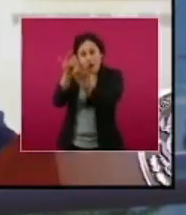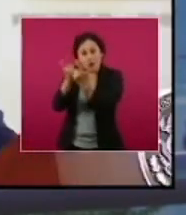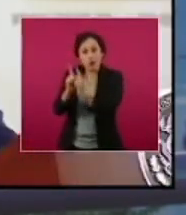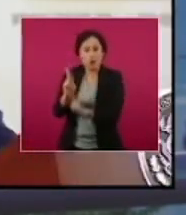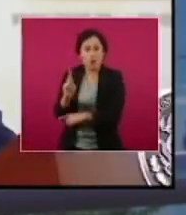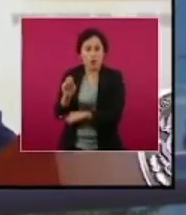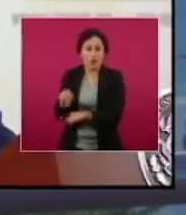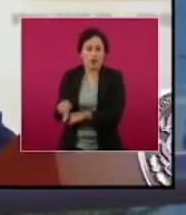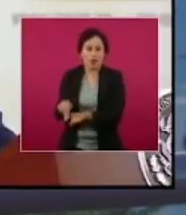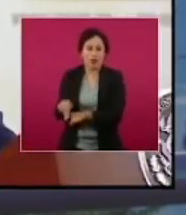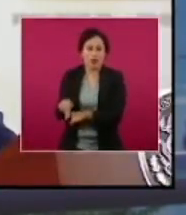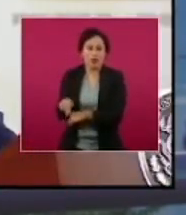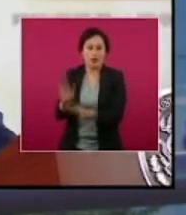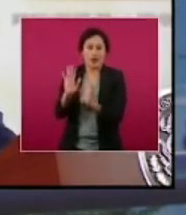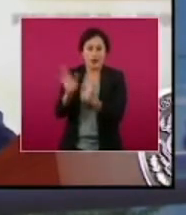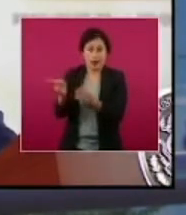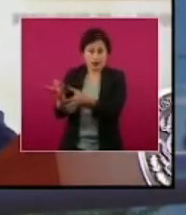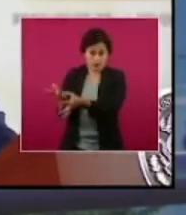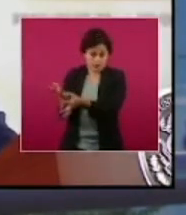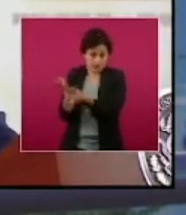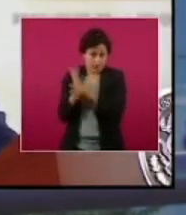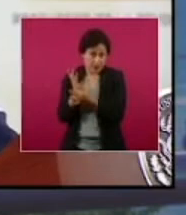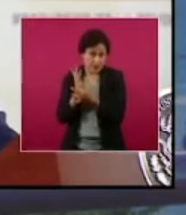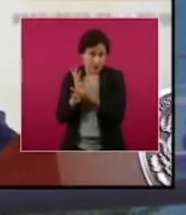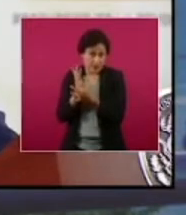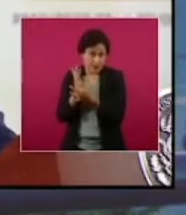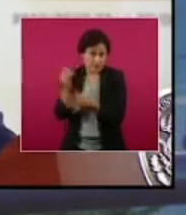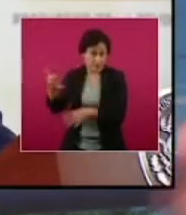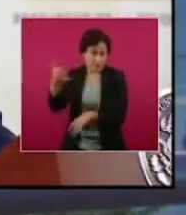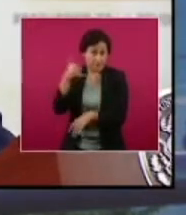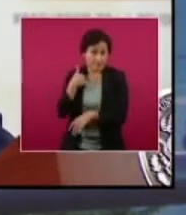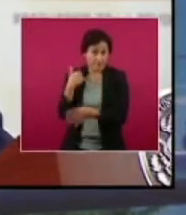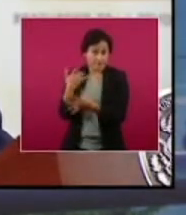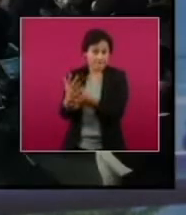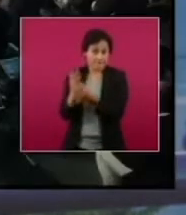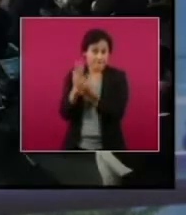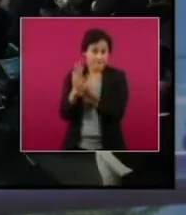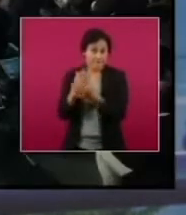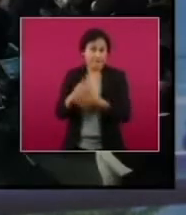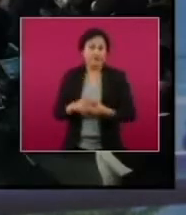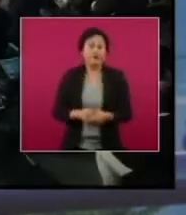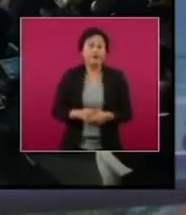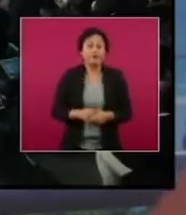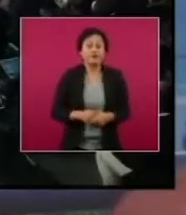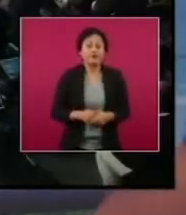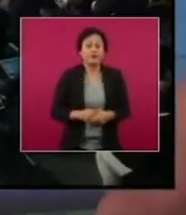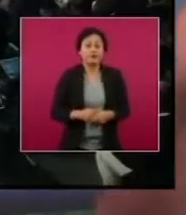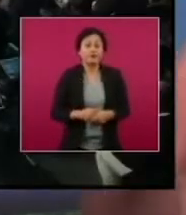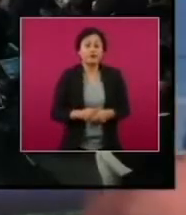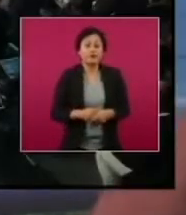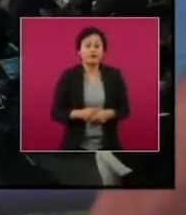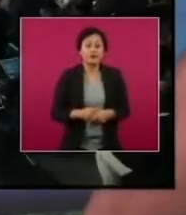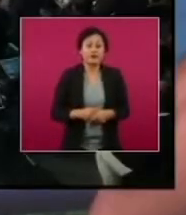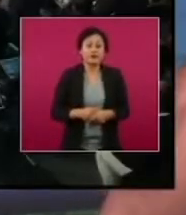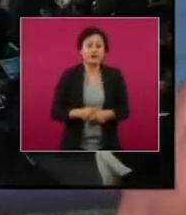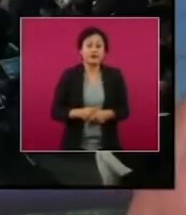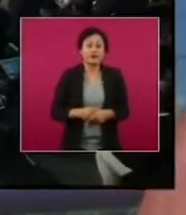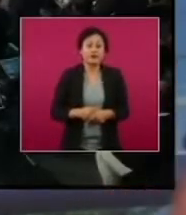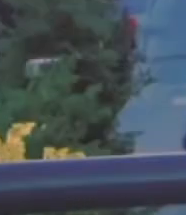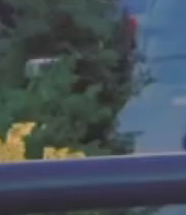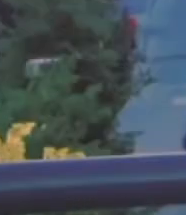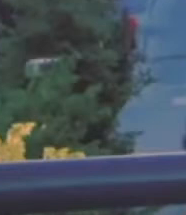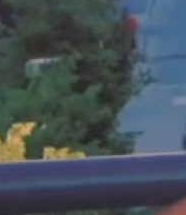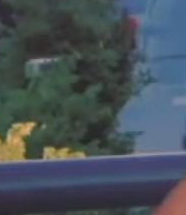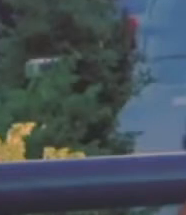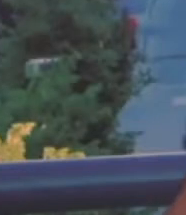crisis de la devaluación de la moneda ya no nos vamos a quizás a los jóvenes es un poco por eso presidente siempre recuerda eh